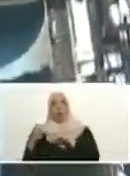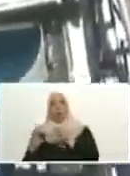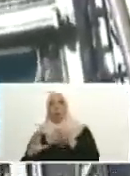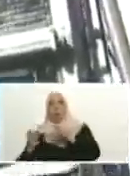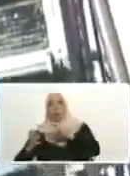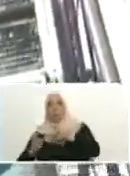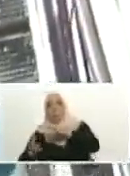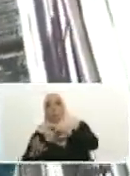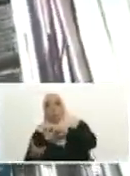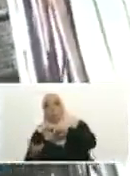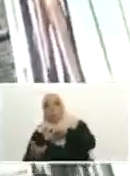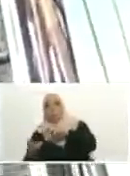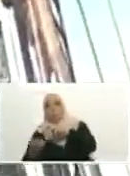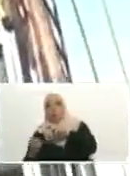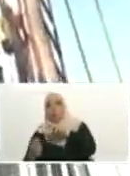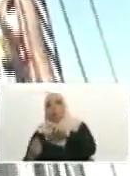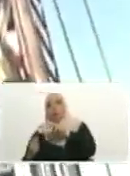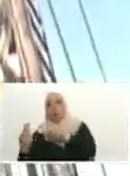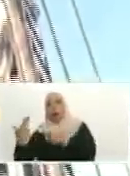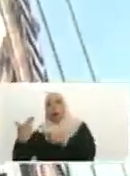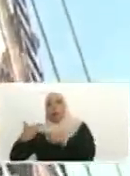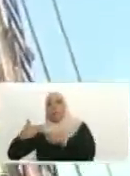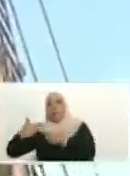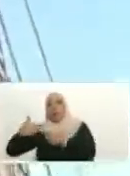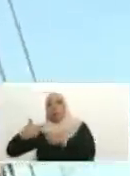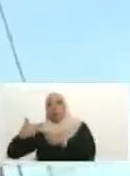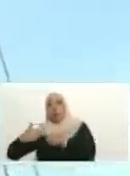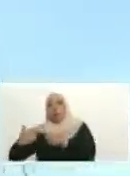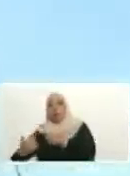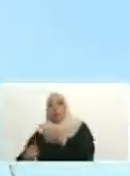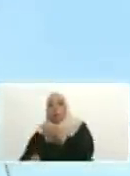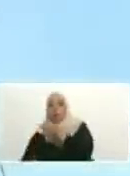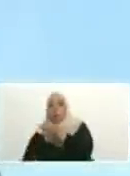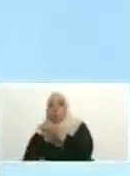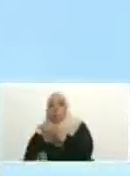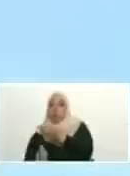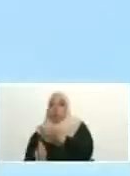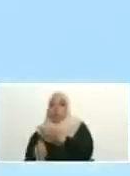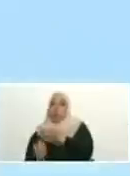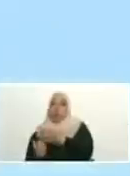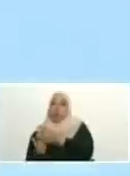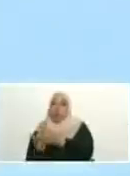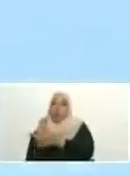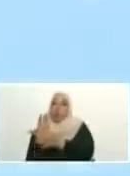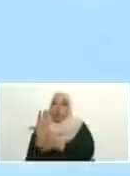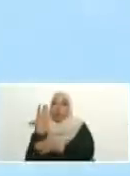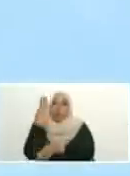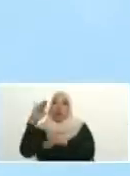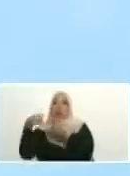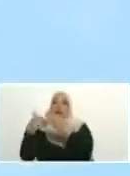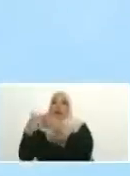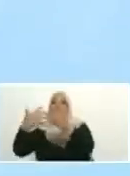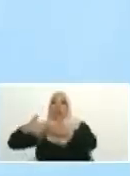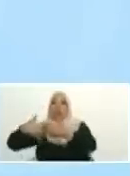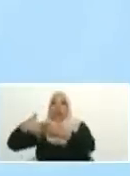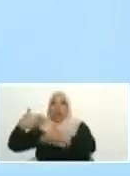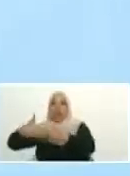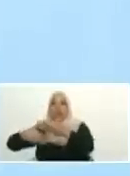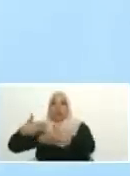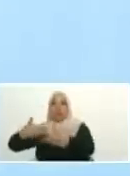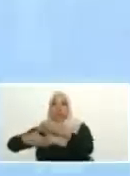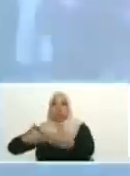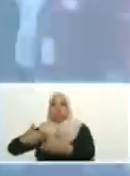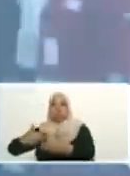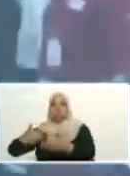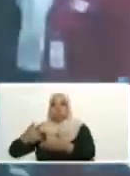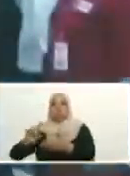levantan el crudo hacia nuestros tanques. Quiero comentarle, mi querido presidente, que cuando nos